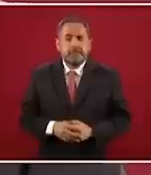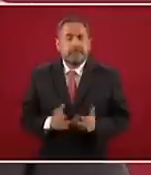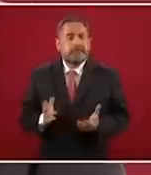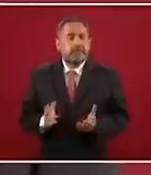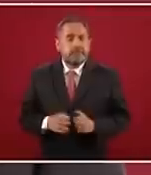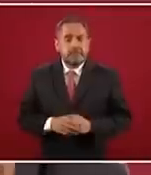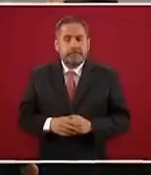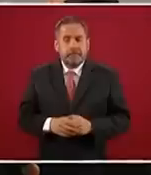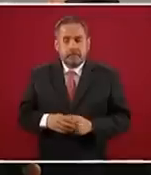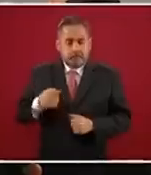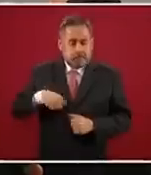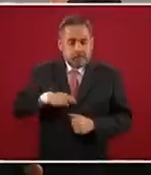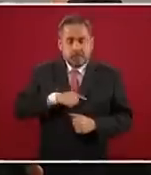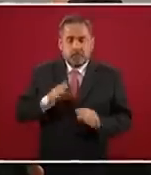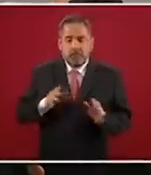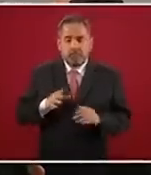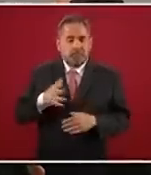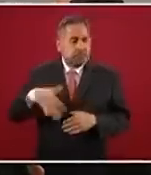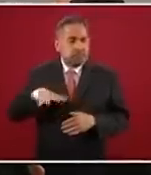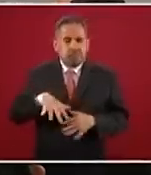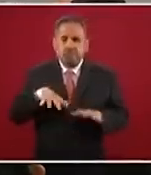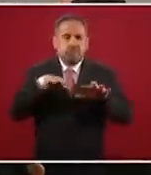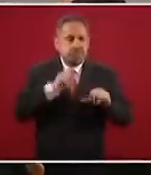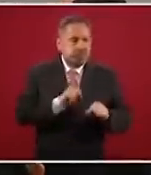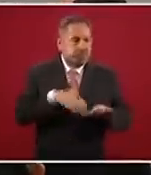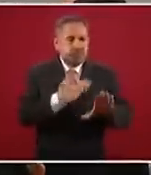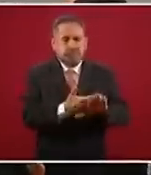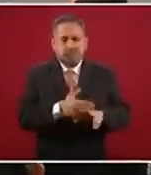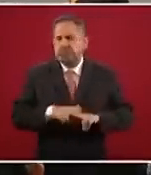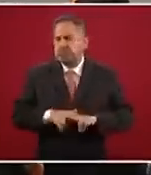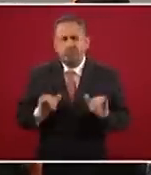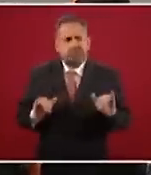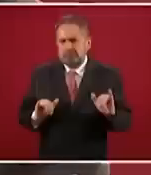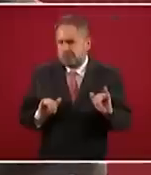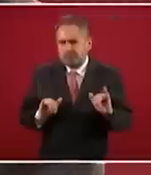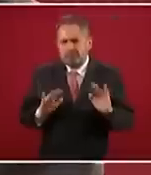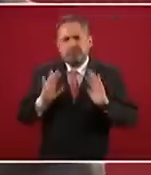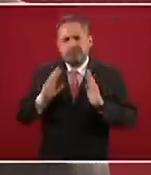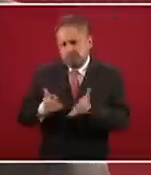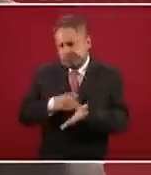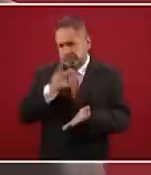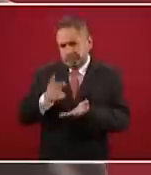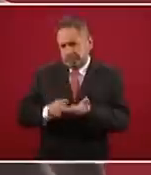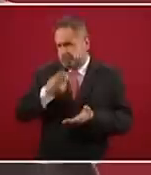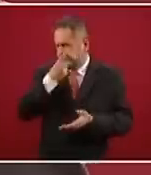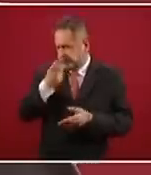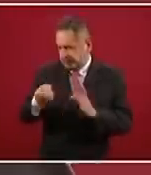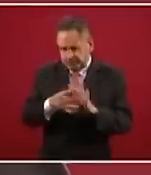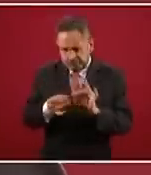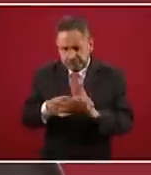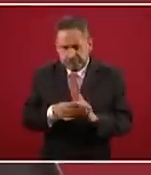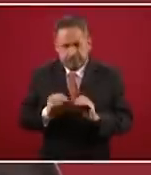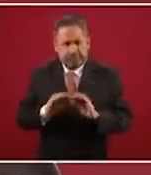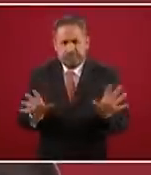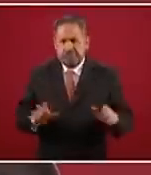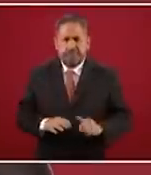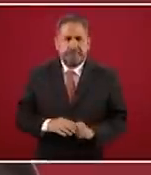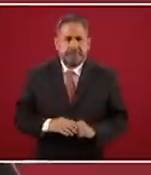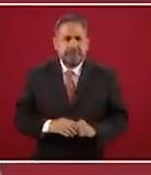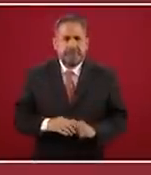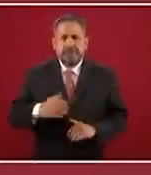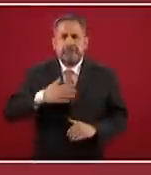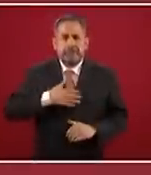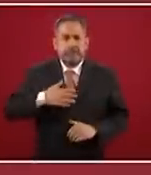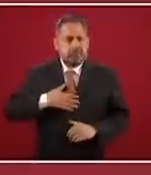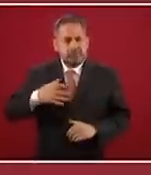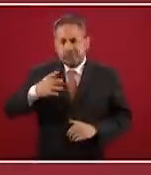Nosotros no perseguimos a nadie, ya lo hemos dejado de manifiesto, no es mi